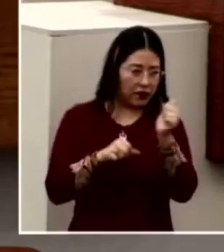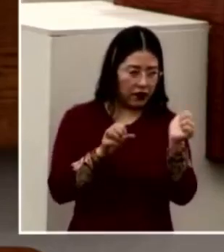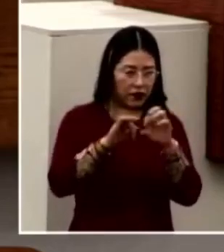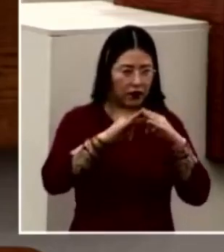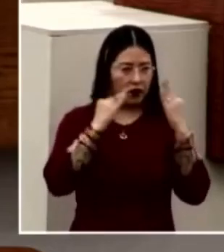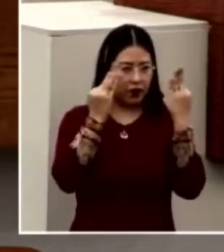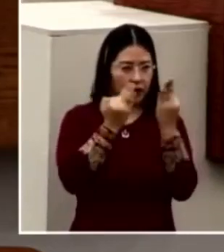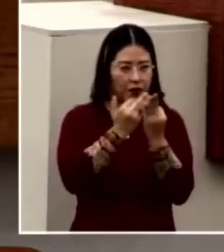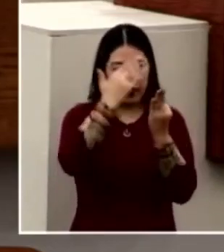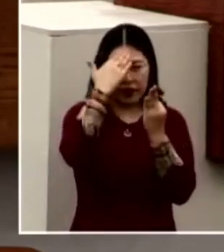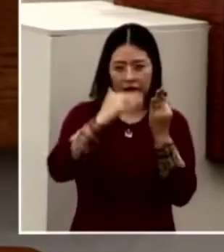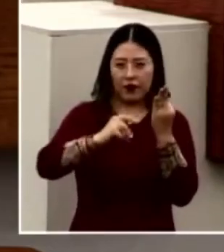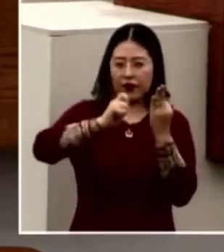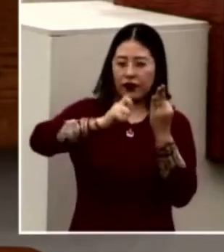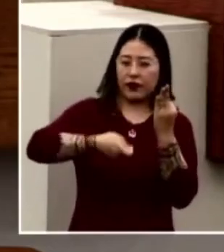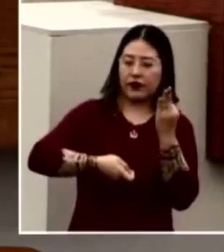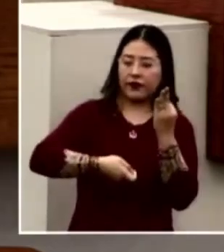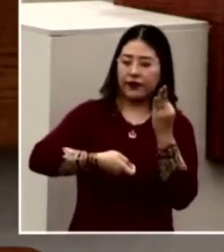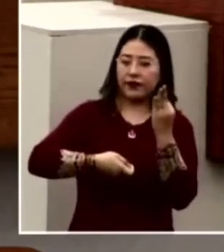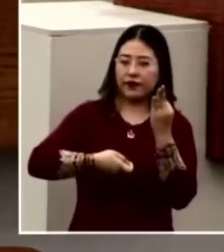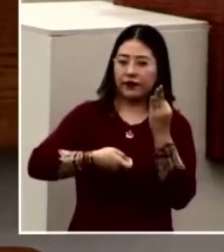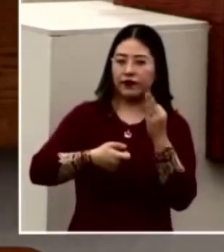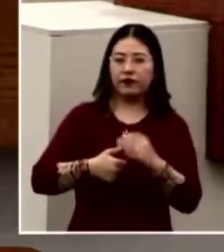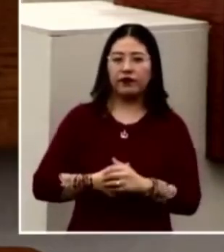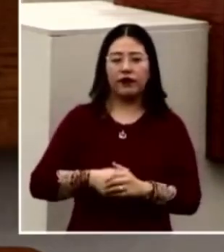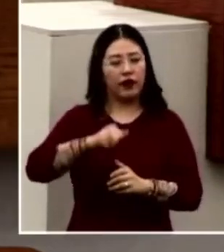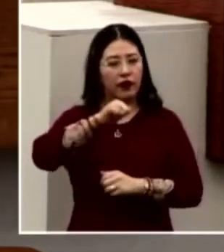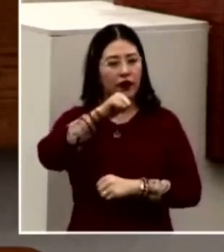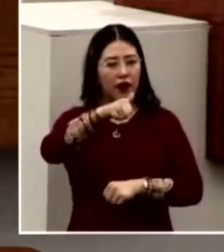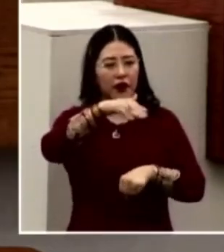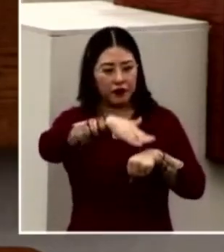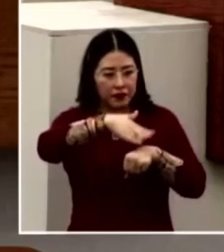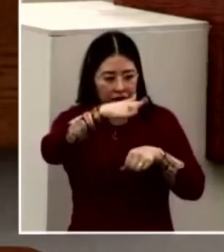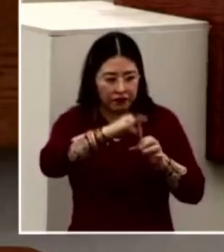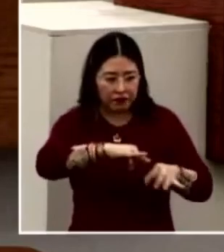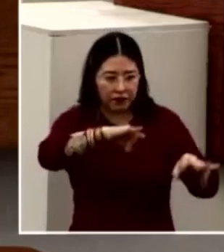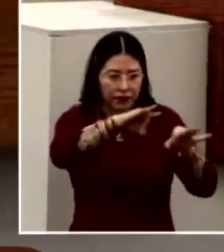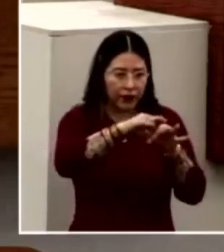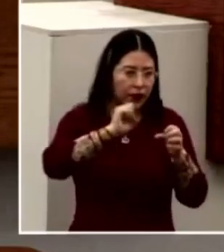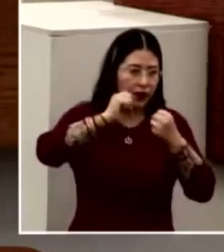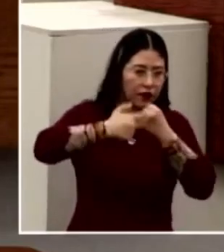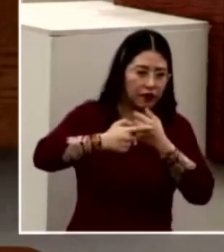siquiera se les tomaba en cuenta.